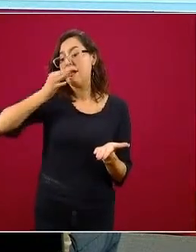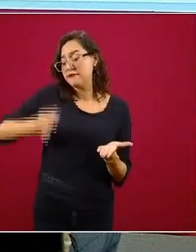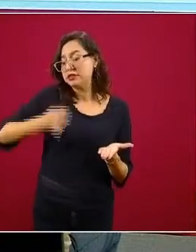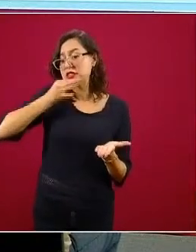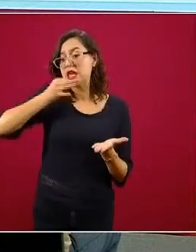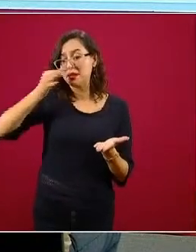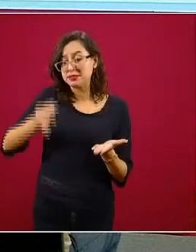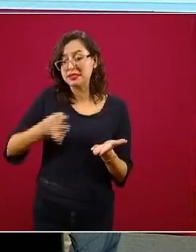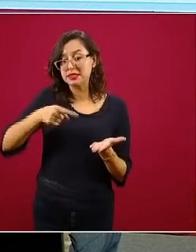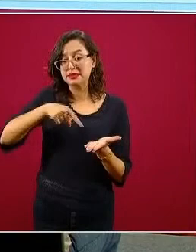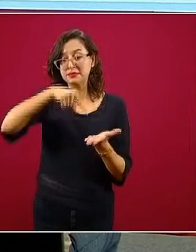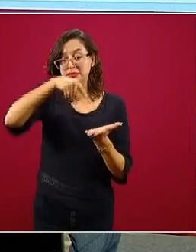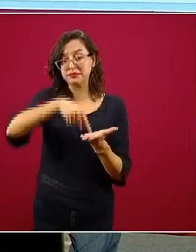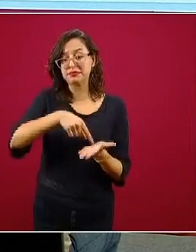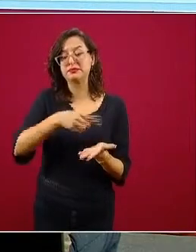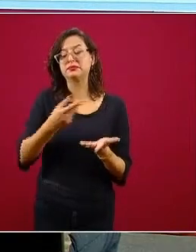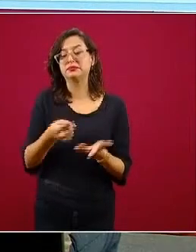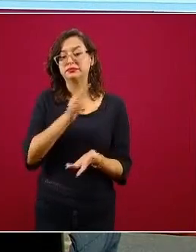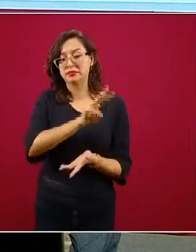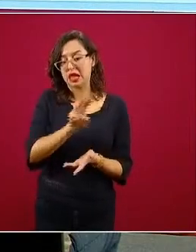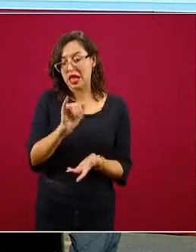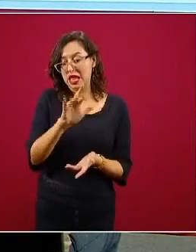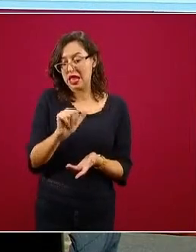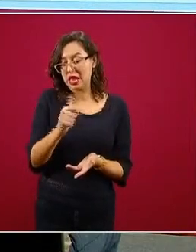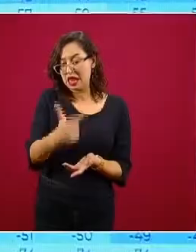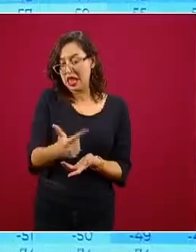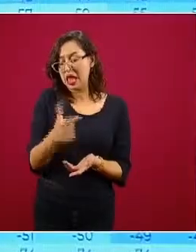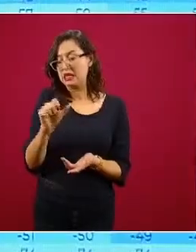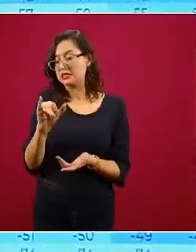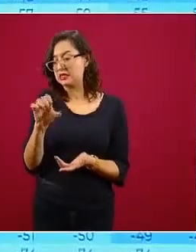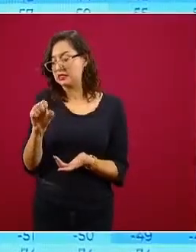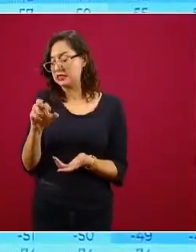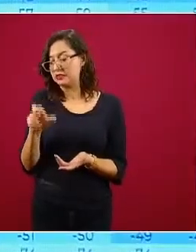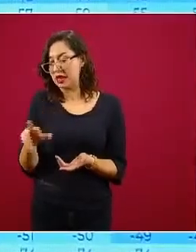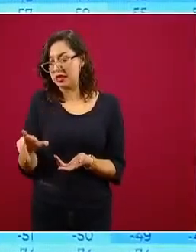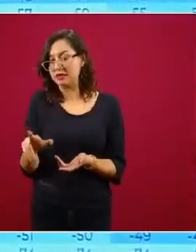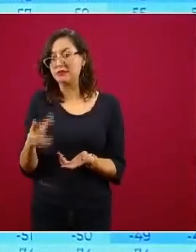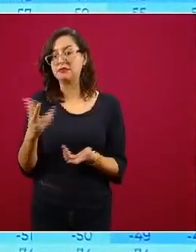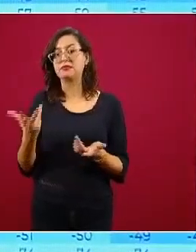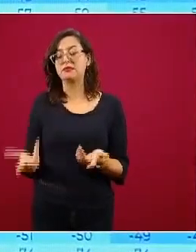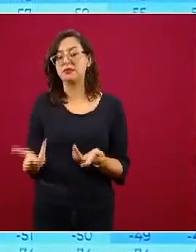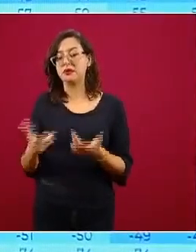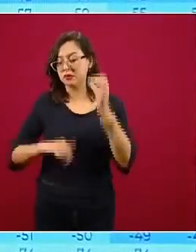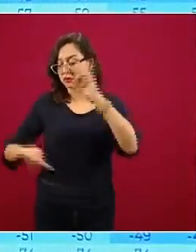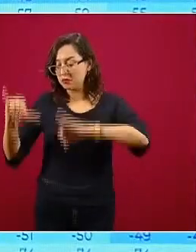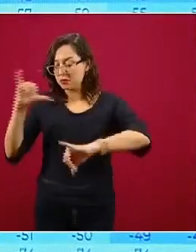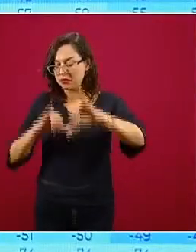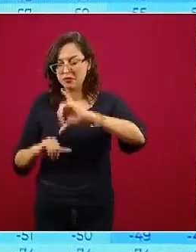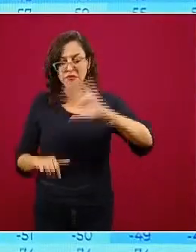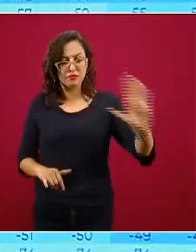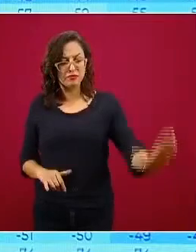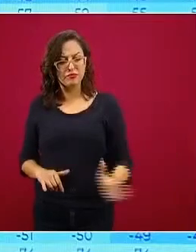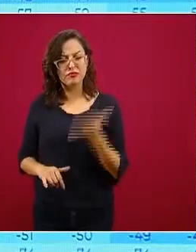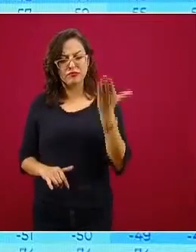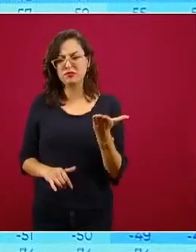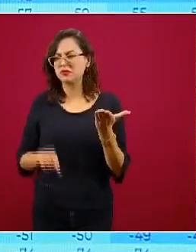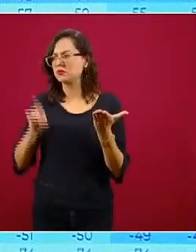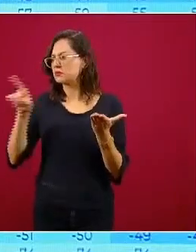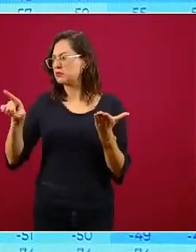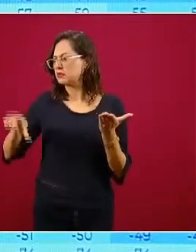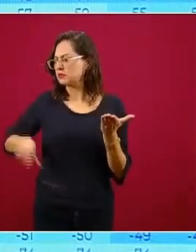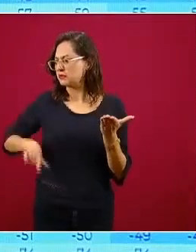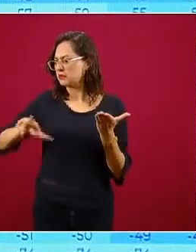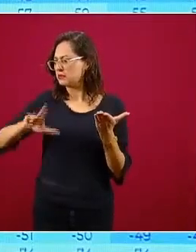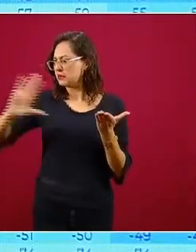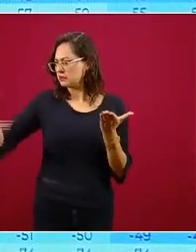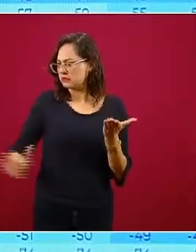canales oficiales, la plataforma de la Red Irak, la plataforma de CISBER, los datos de laboratorio, no son consistentes en